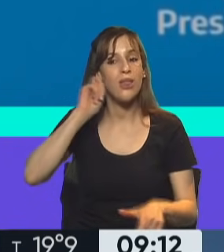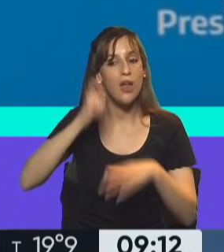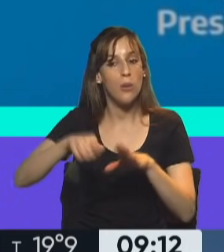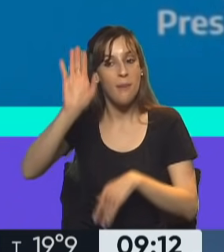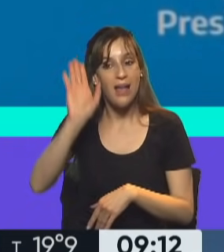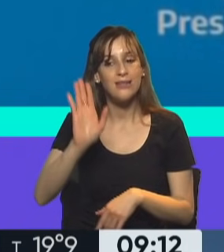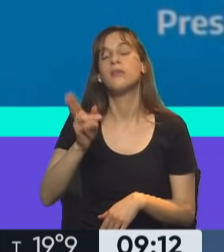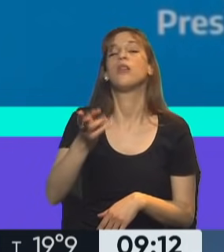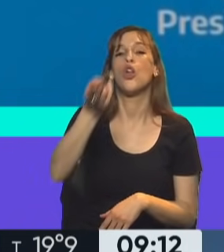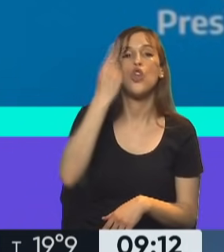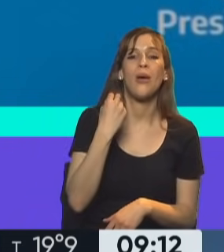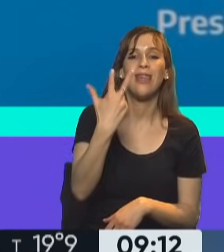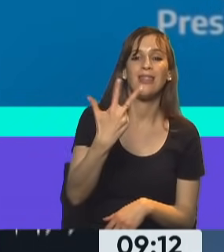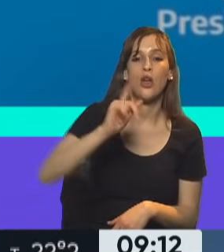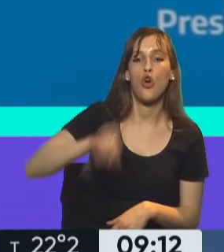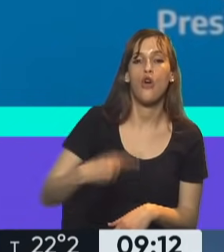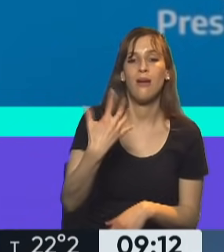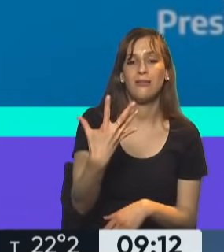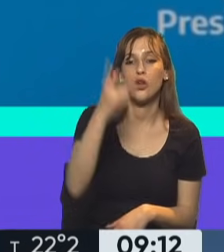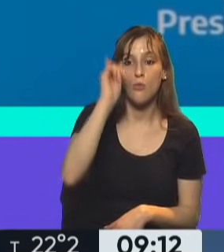93.5% iniciaron el esquema de vacunación y